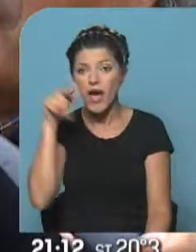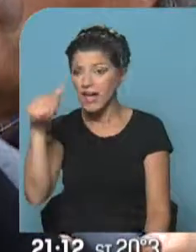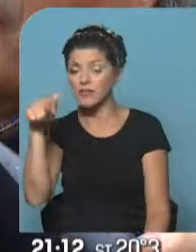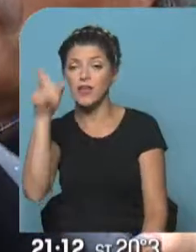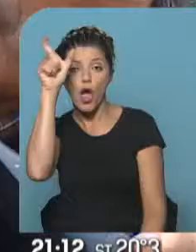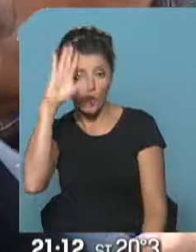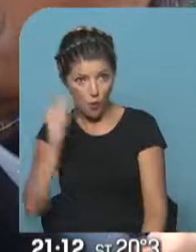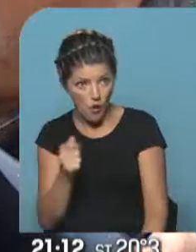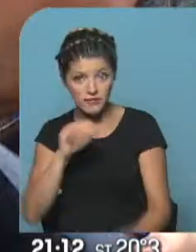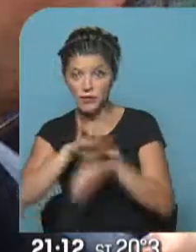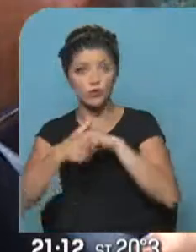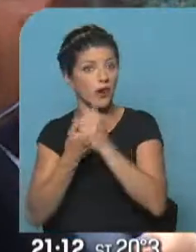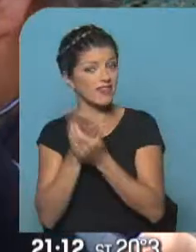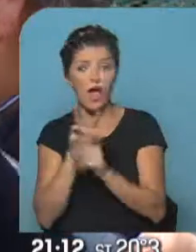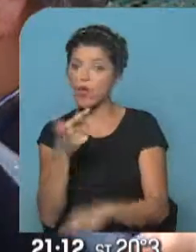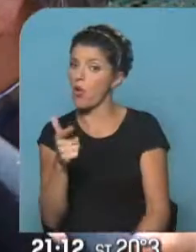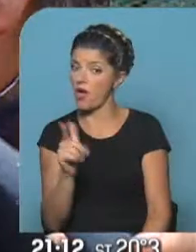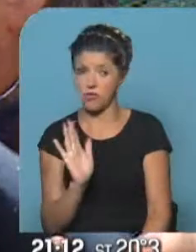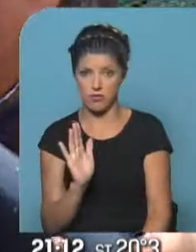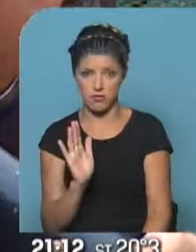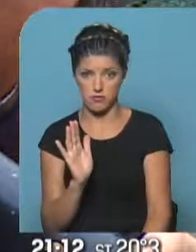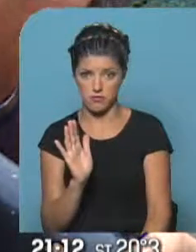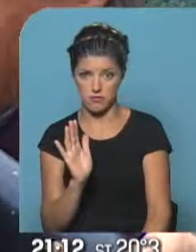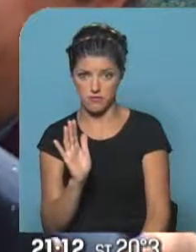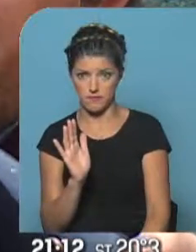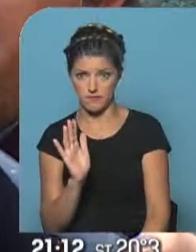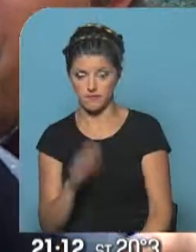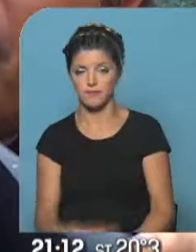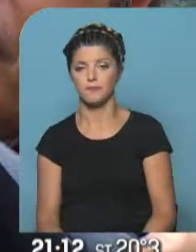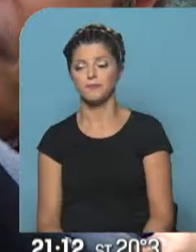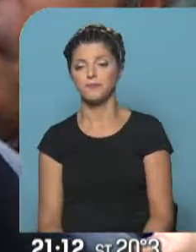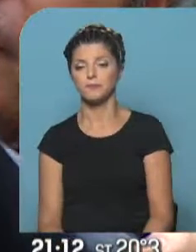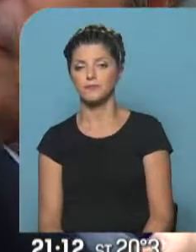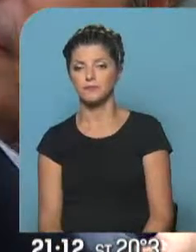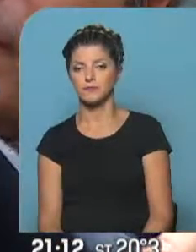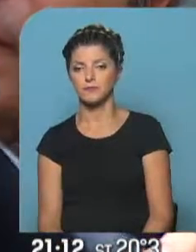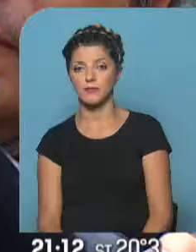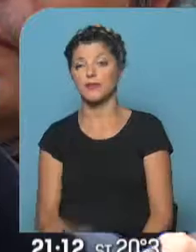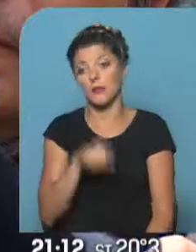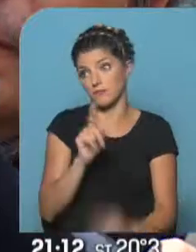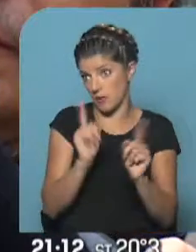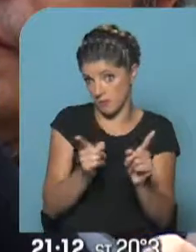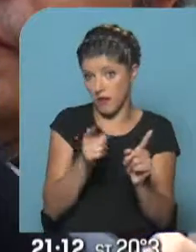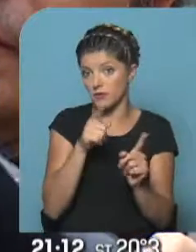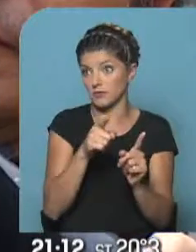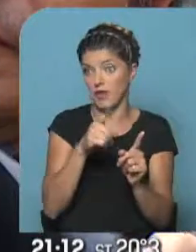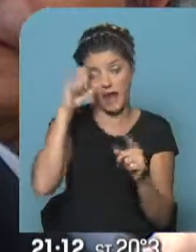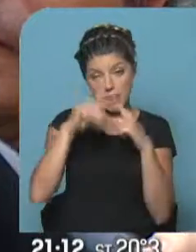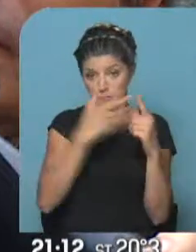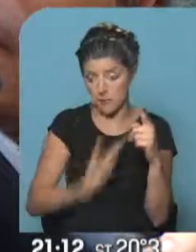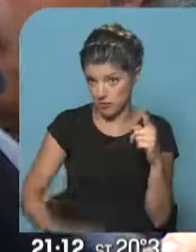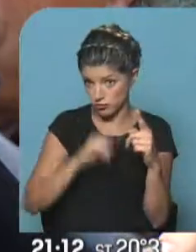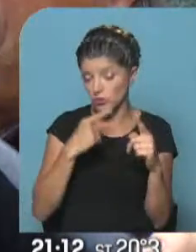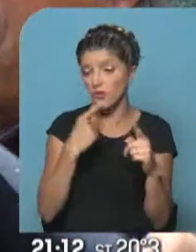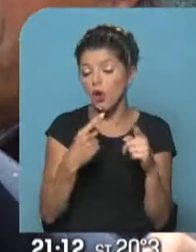neutral no estamos ante un juez que sea objetivo y considero que lo dijo el licenciado que perdió totalmente